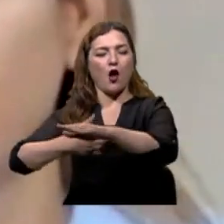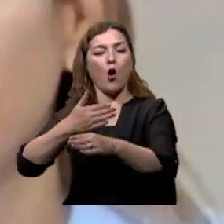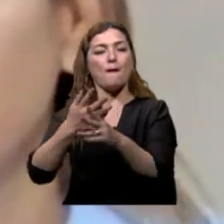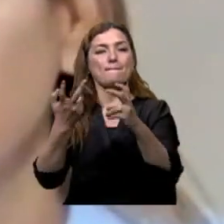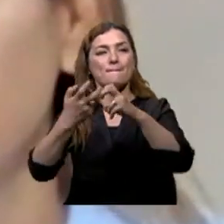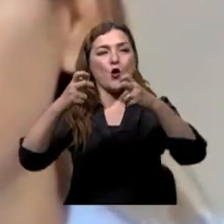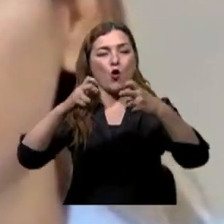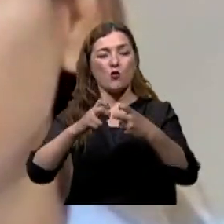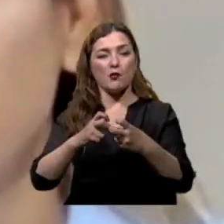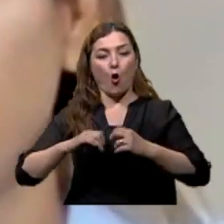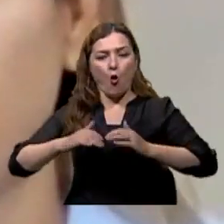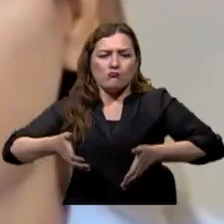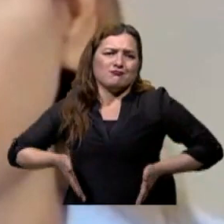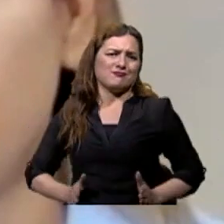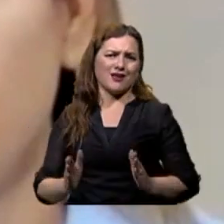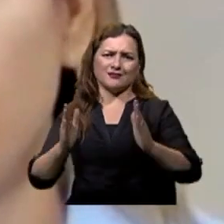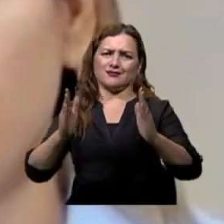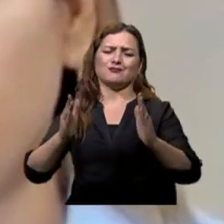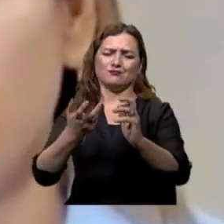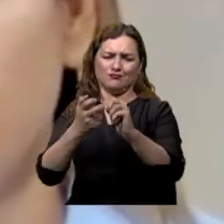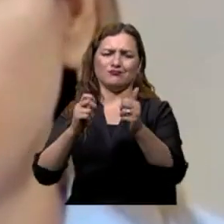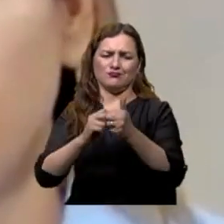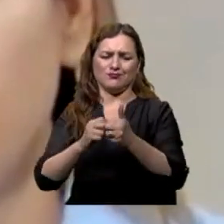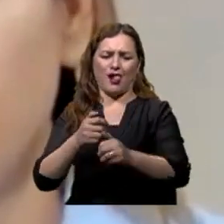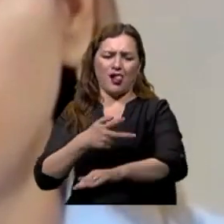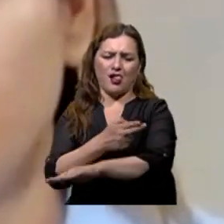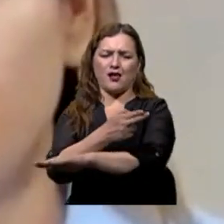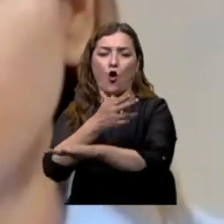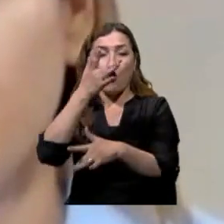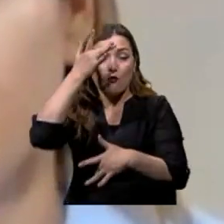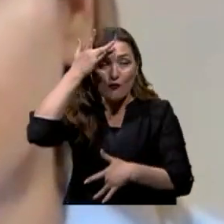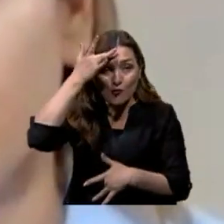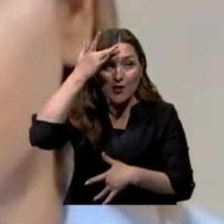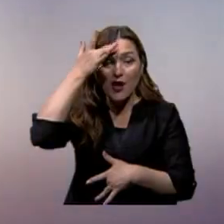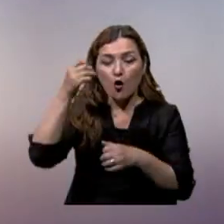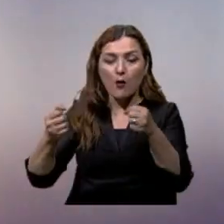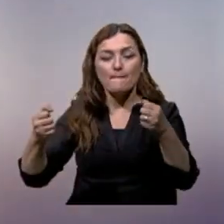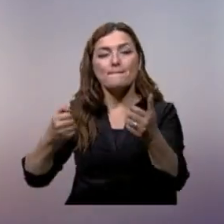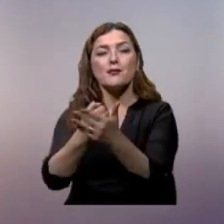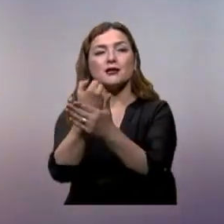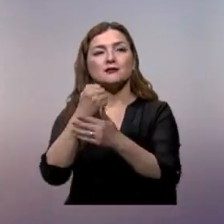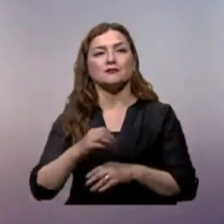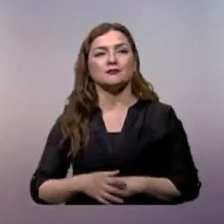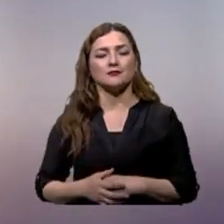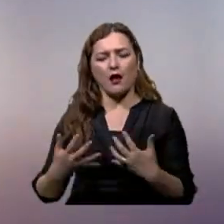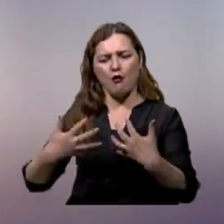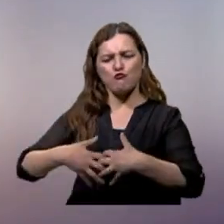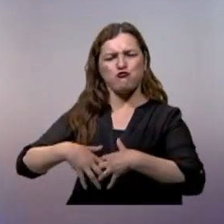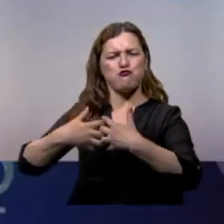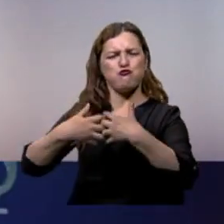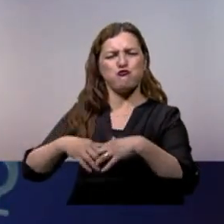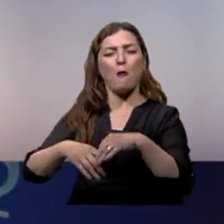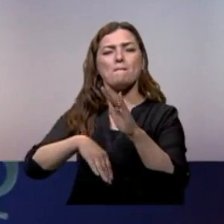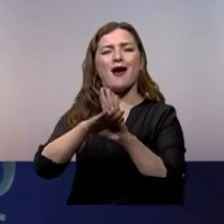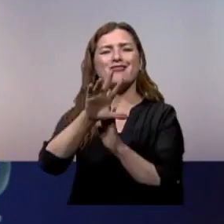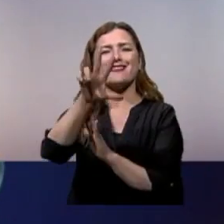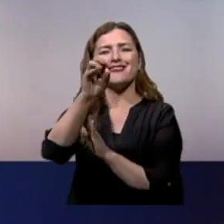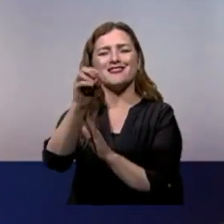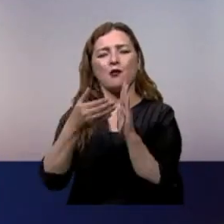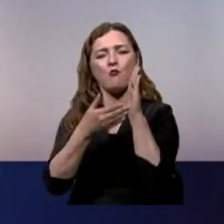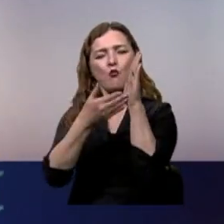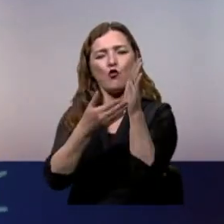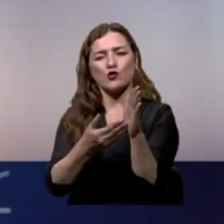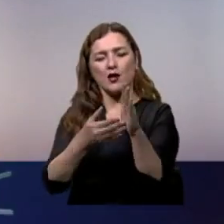problemas congénitos, por enfermedad o por accidente. Ha confeccionado más de 30 modelos entre prótesis